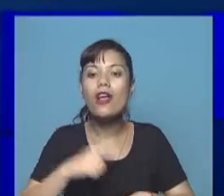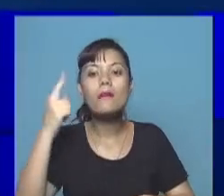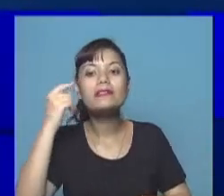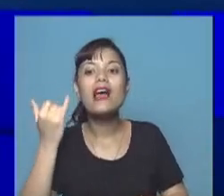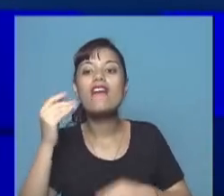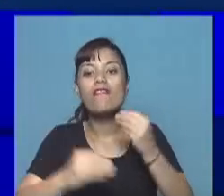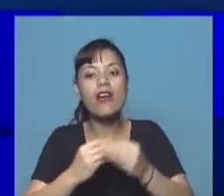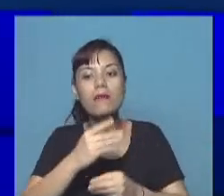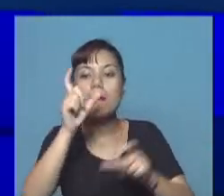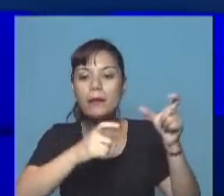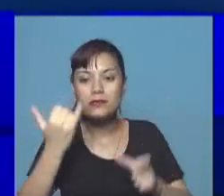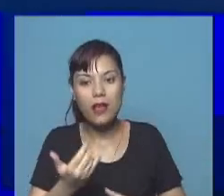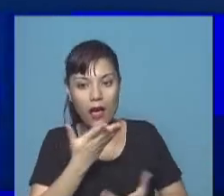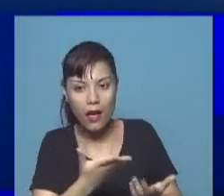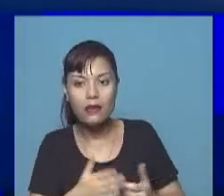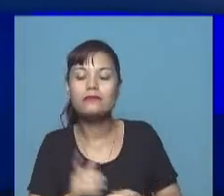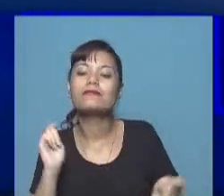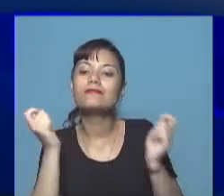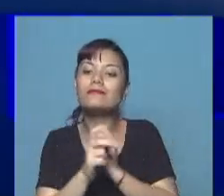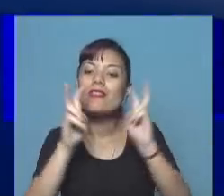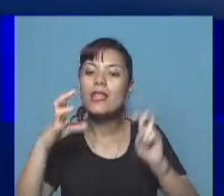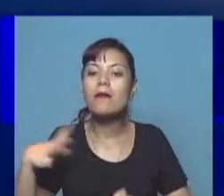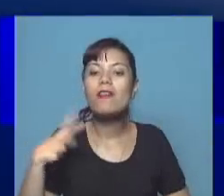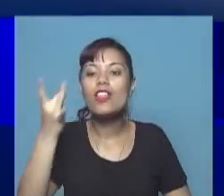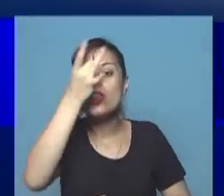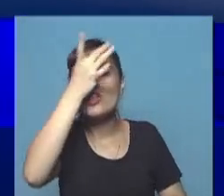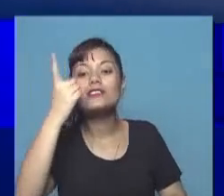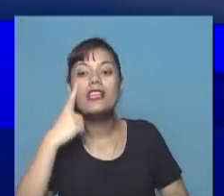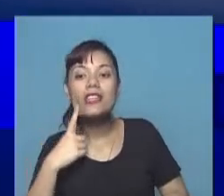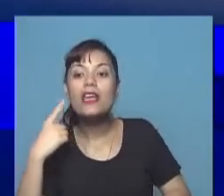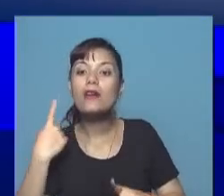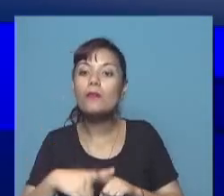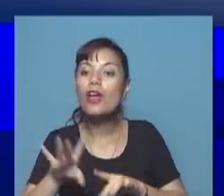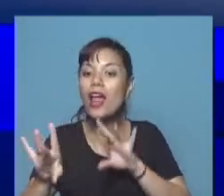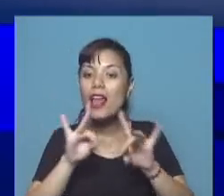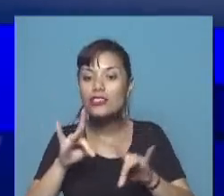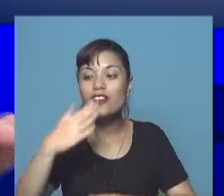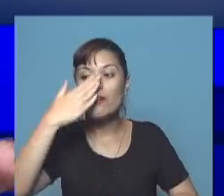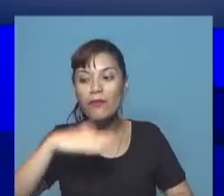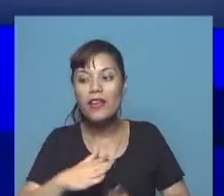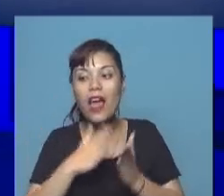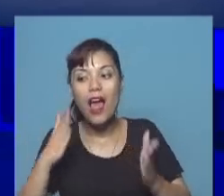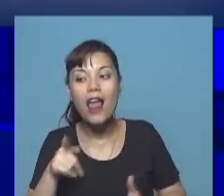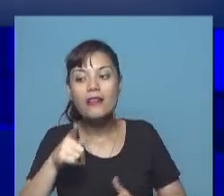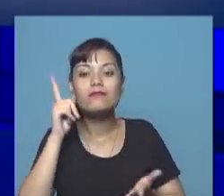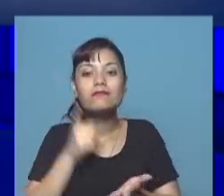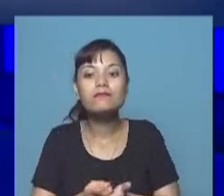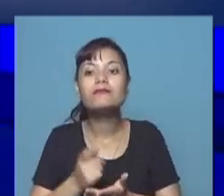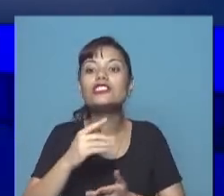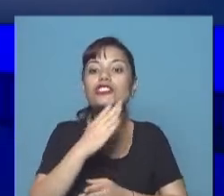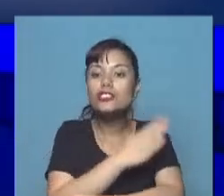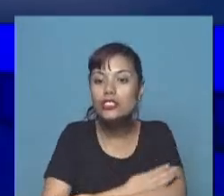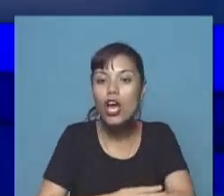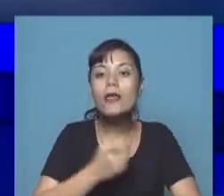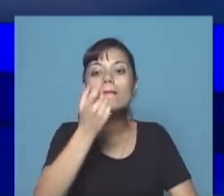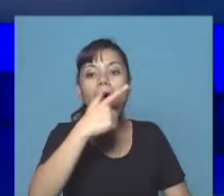ahí hay familias, que hay personas. Cambiamos de tema. Faltan 12 días para la elección final, recta final. Ahí se decide, ¿será Scioli o